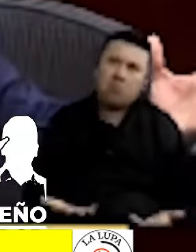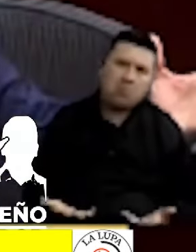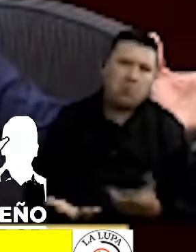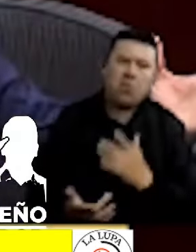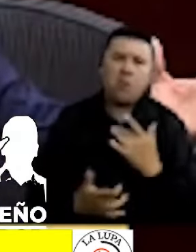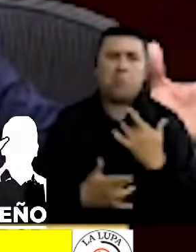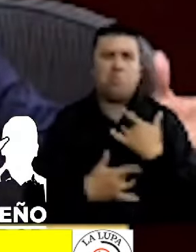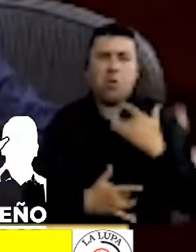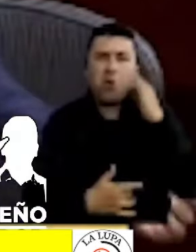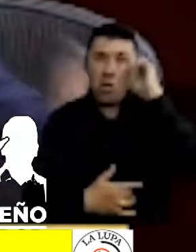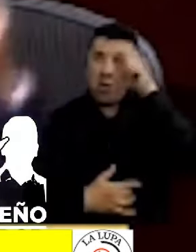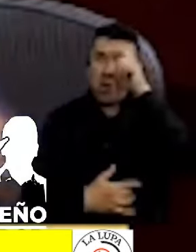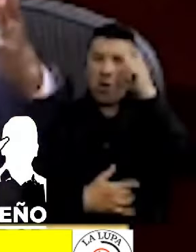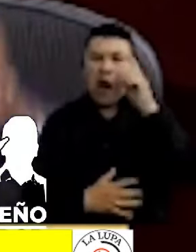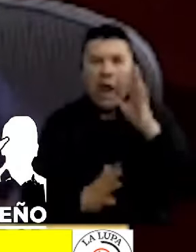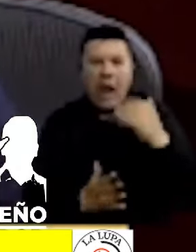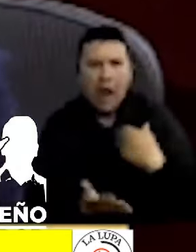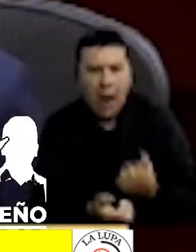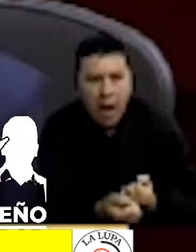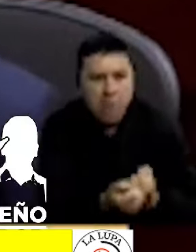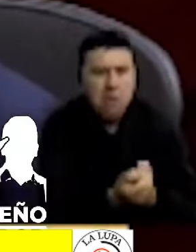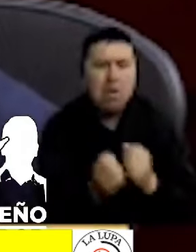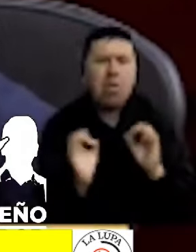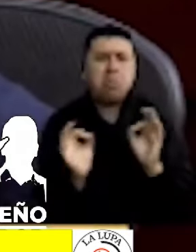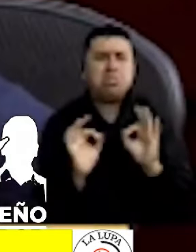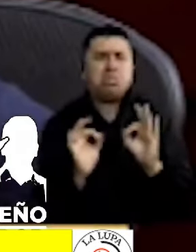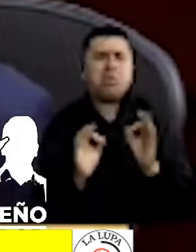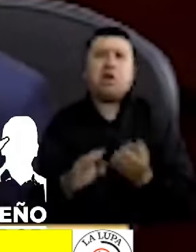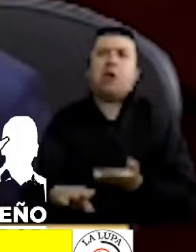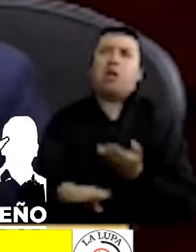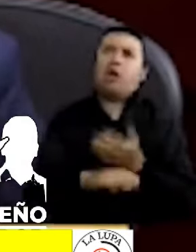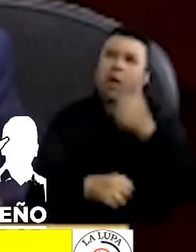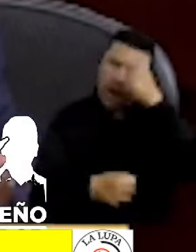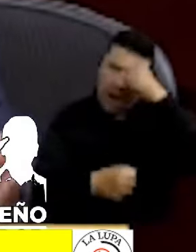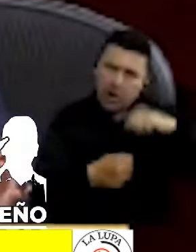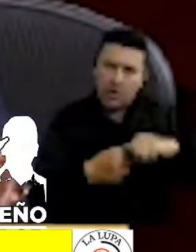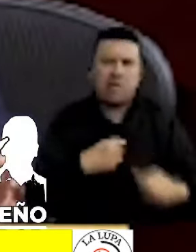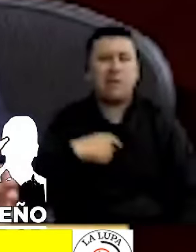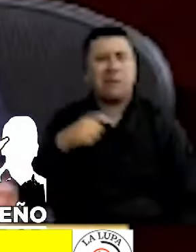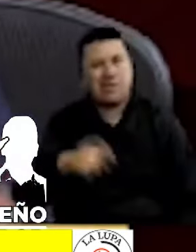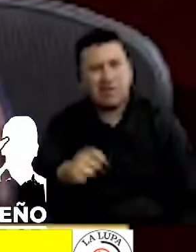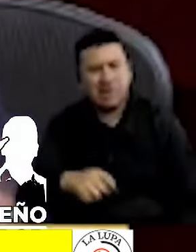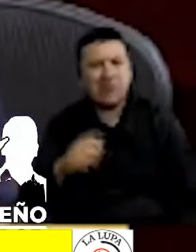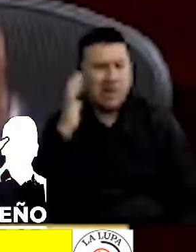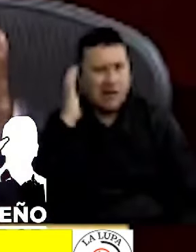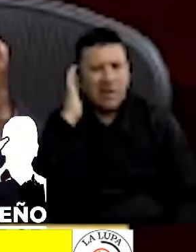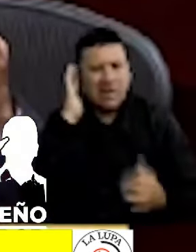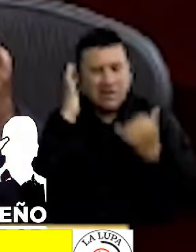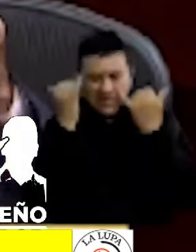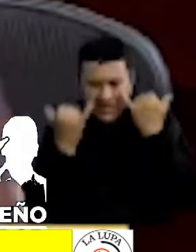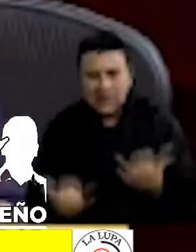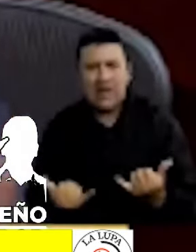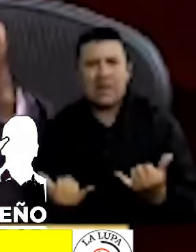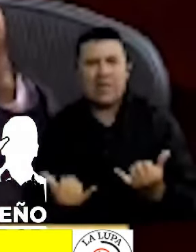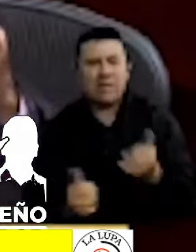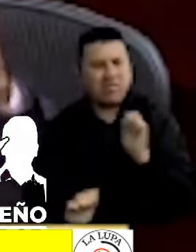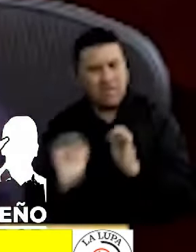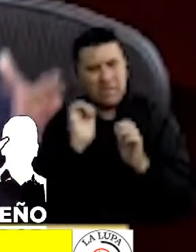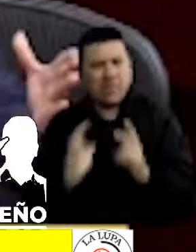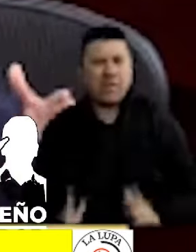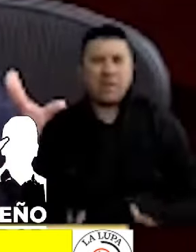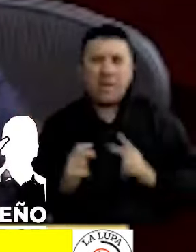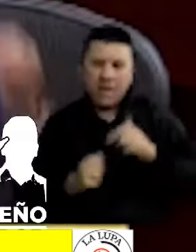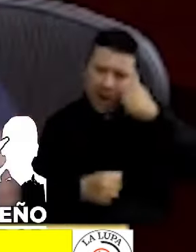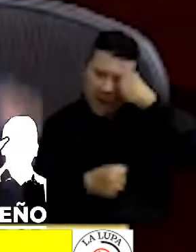de este gobierno de devolverle ese cariño a los araucanos. Necesitamos ya defender la vida en